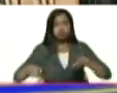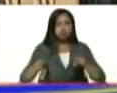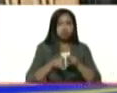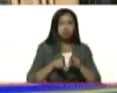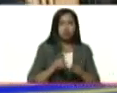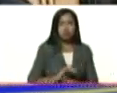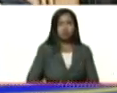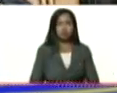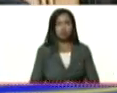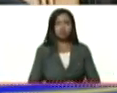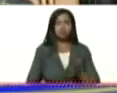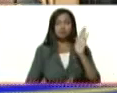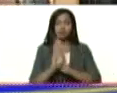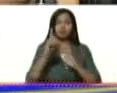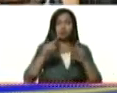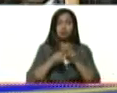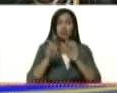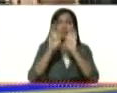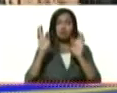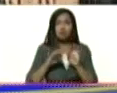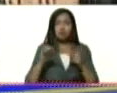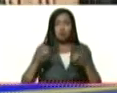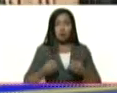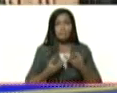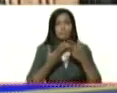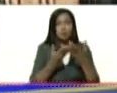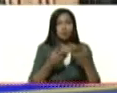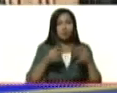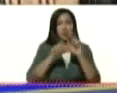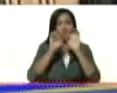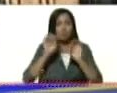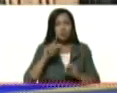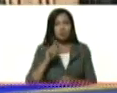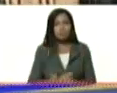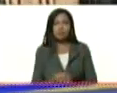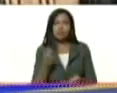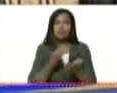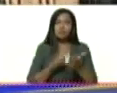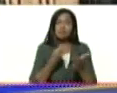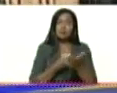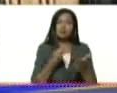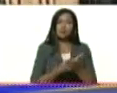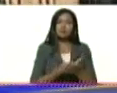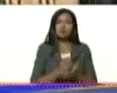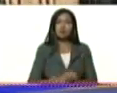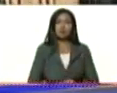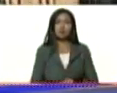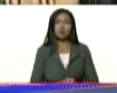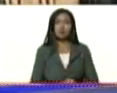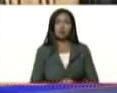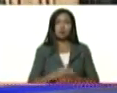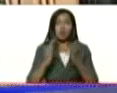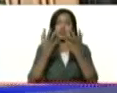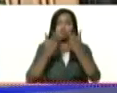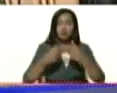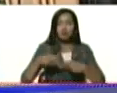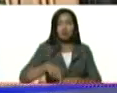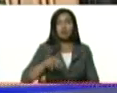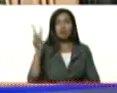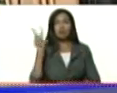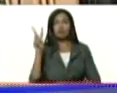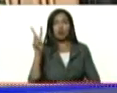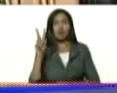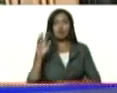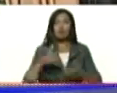Se están incrementando de manera exponencial las inversiones en la gran industria venezolana de